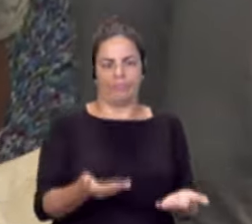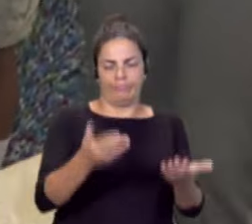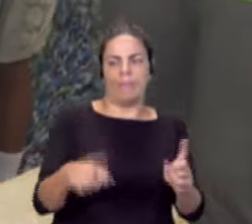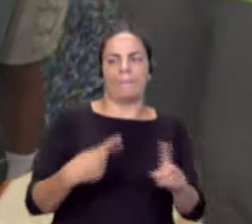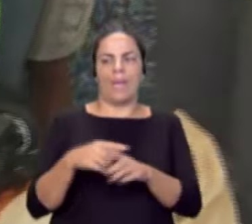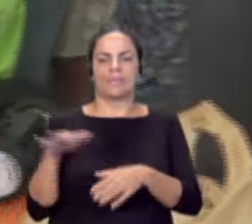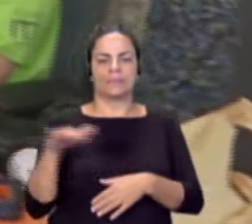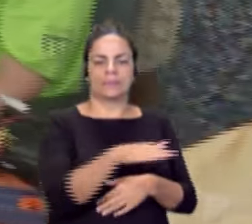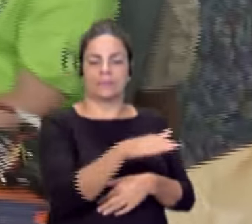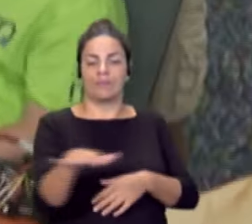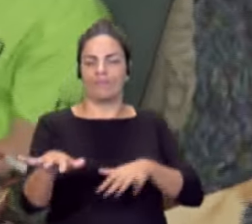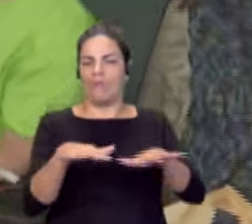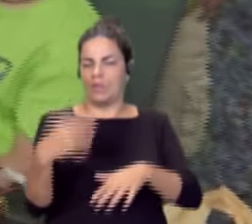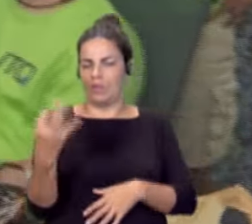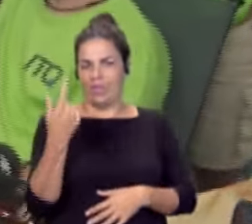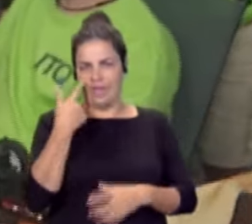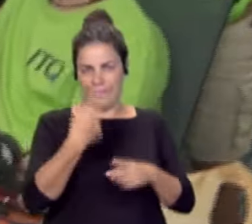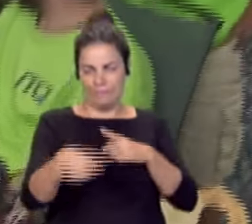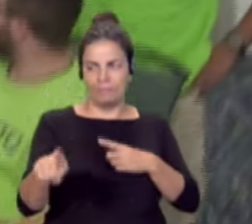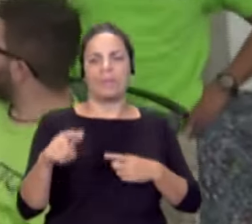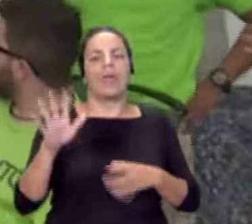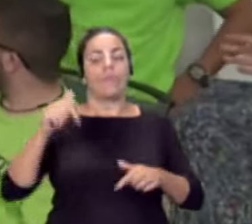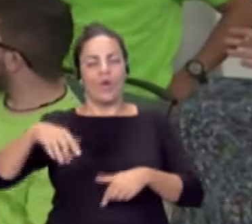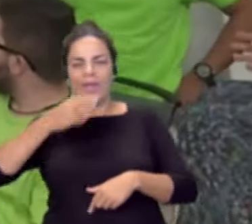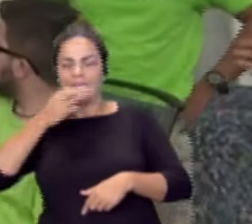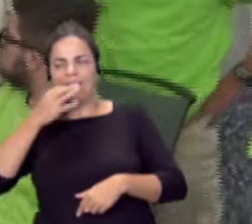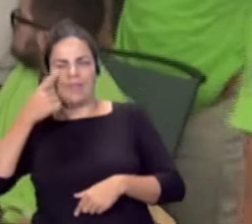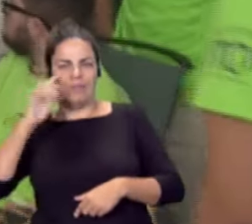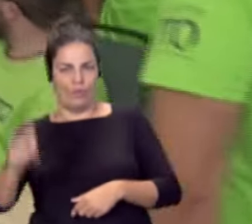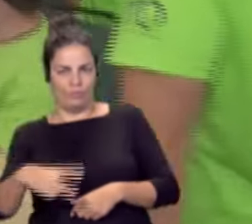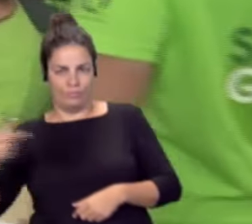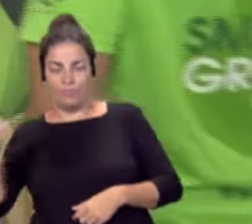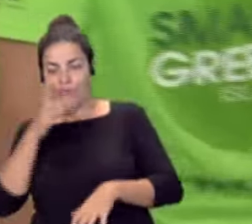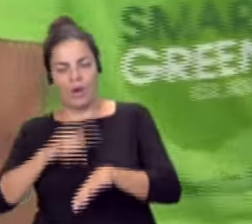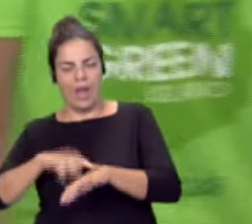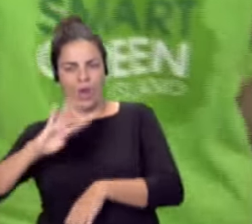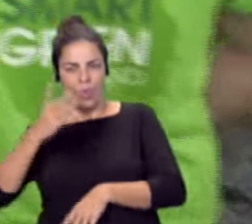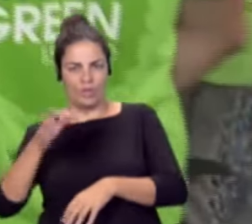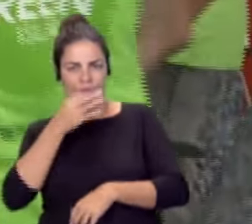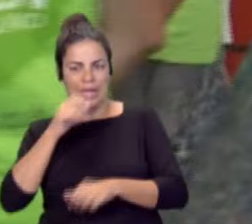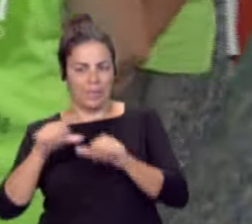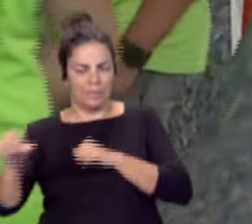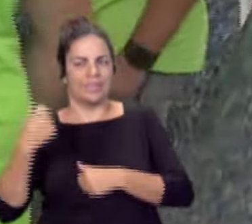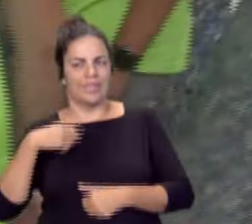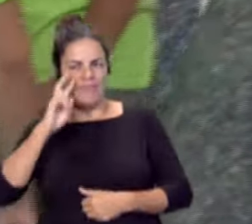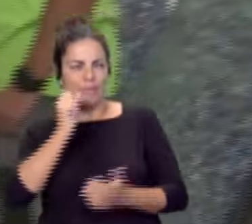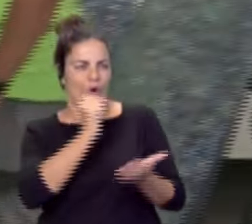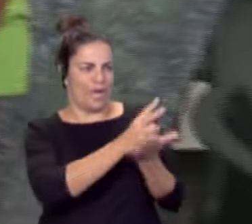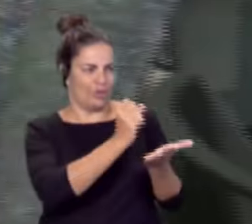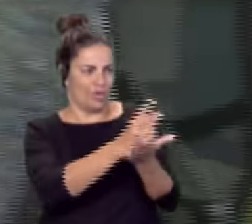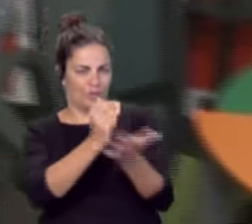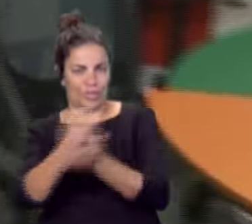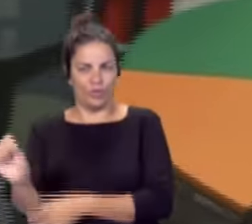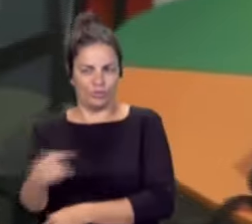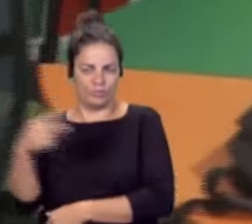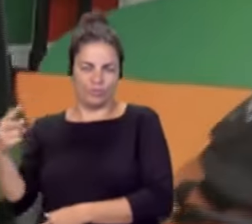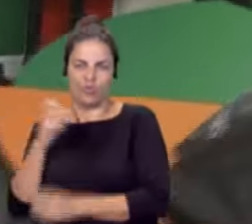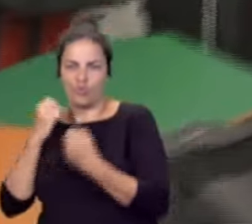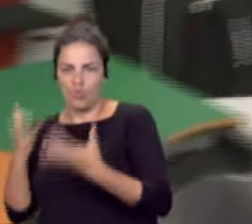tarde, porque la resolución de los retos será esta tarde a partir de las 4 de la tarde, pero llevan trabajando desde ayer,